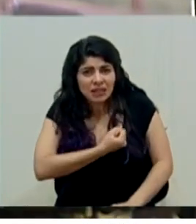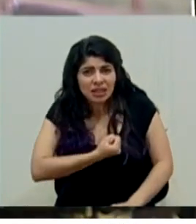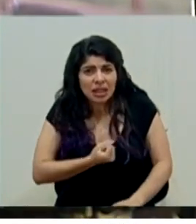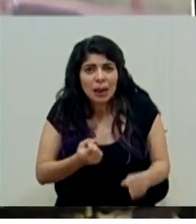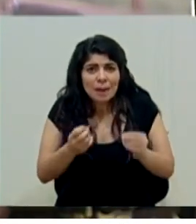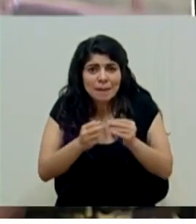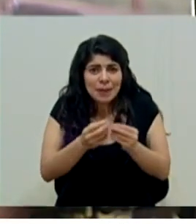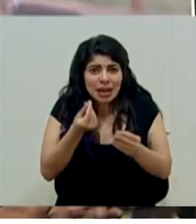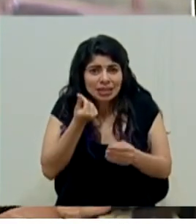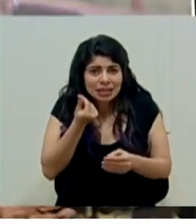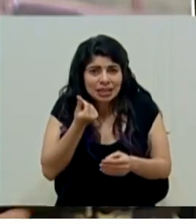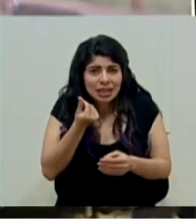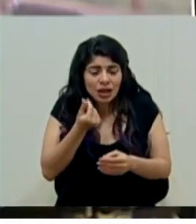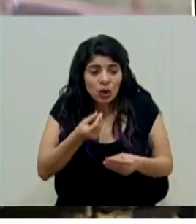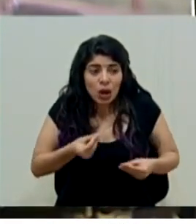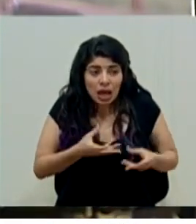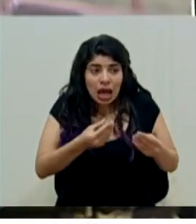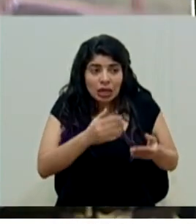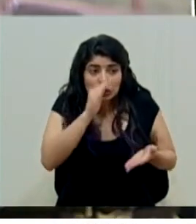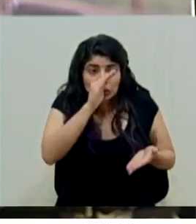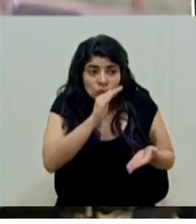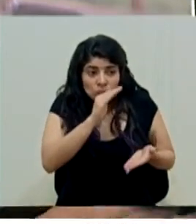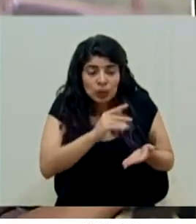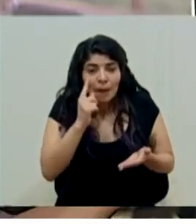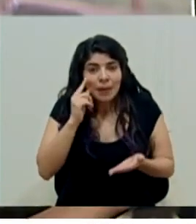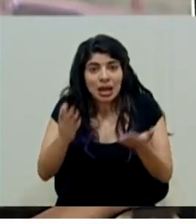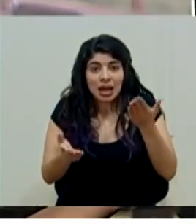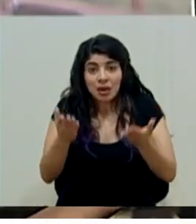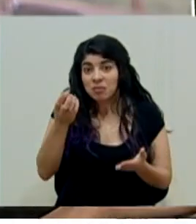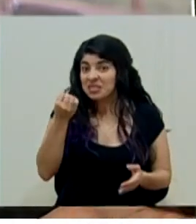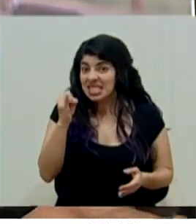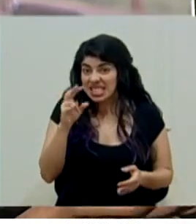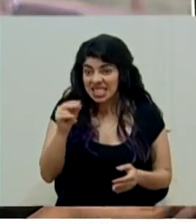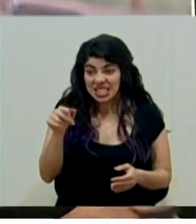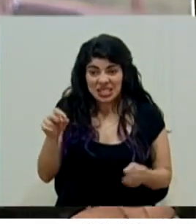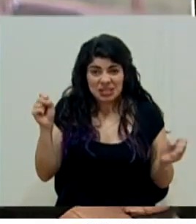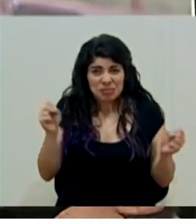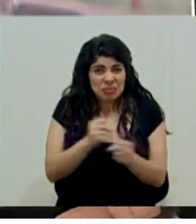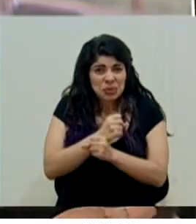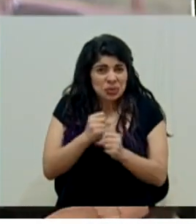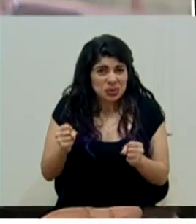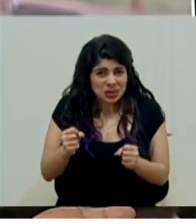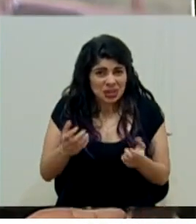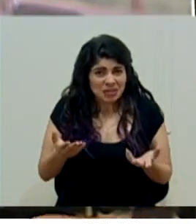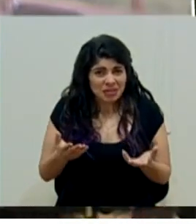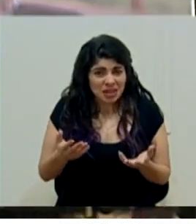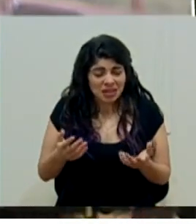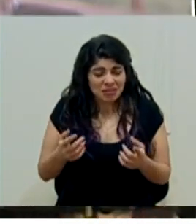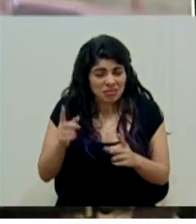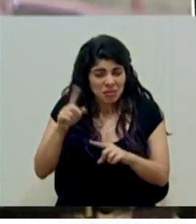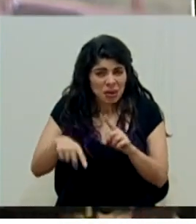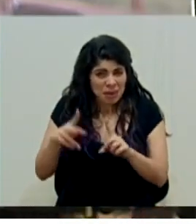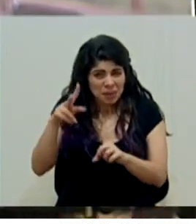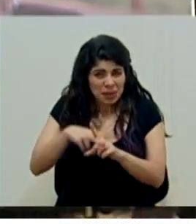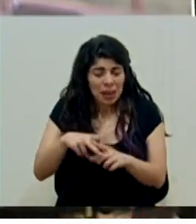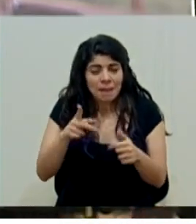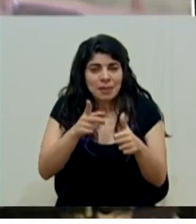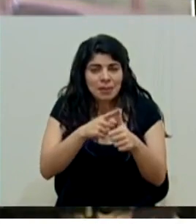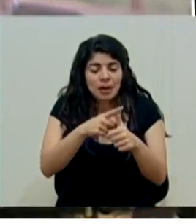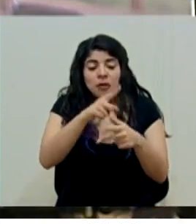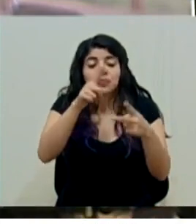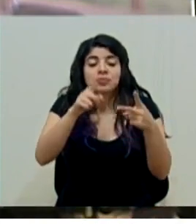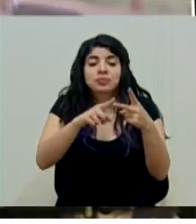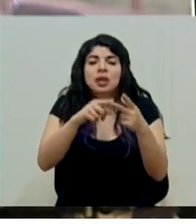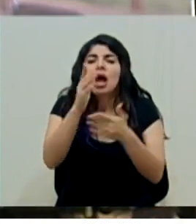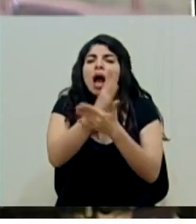de recorte al gasto para equilibrarla. Porque si no va a ser imposible, inviable. Eso por un lado. Hay